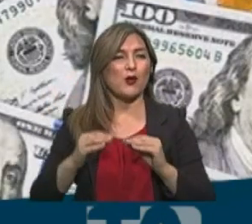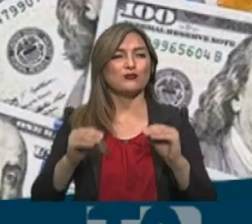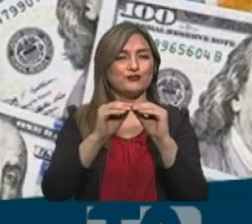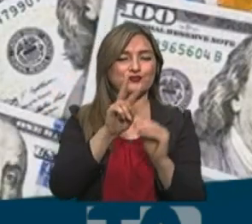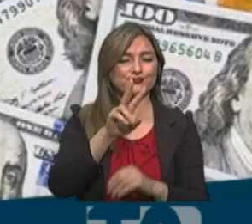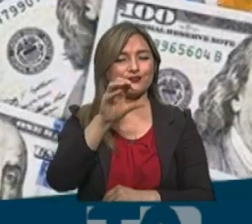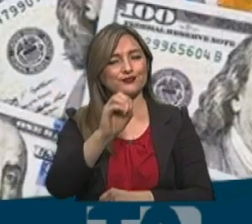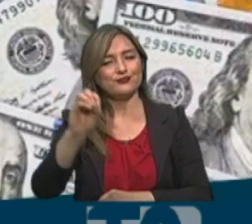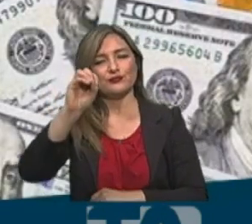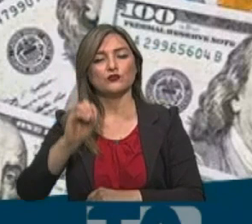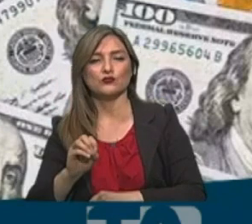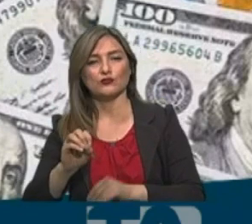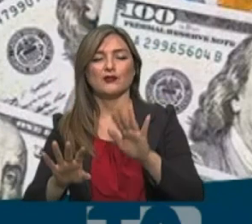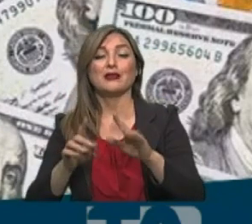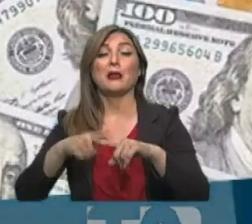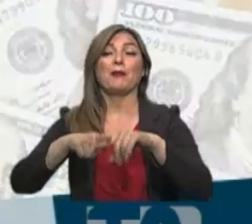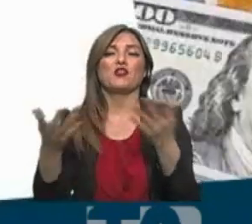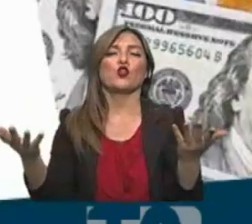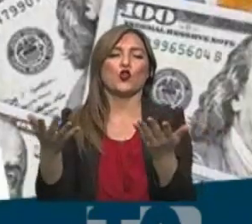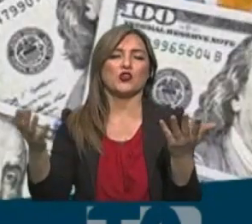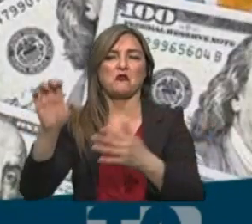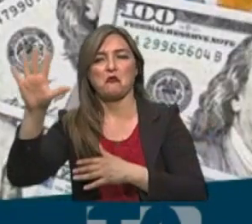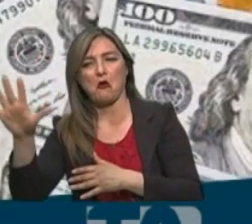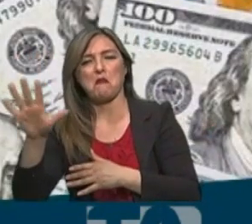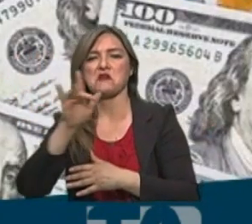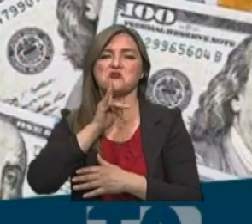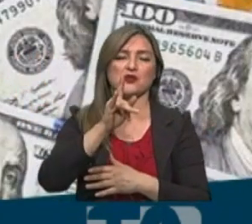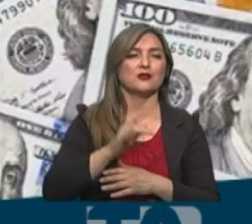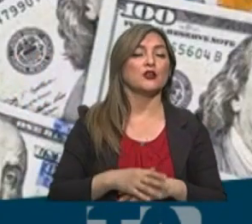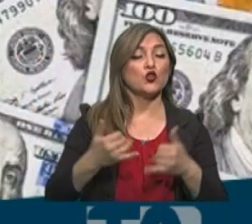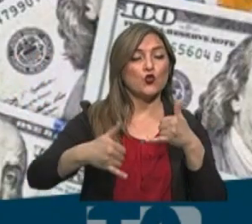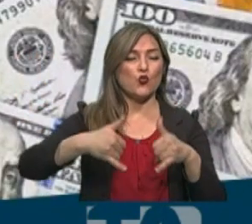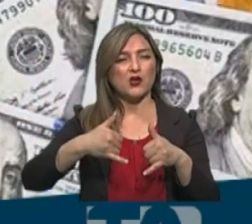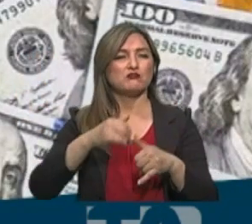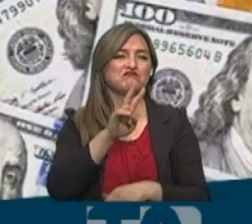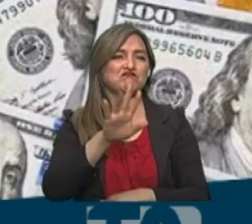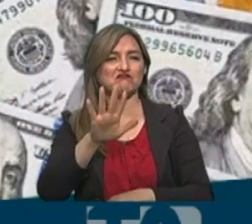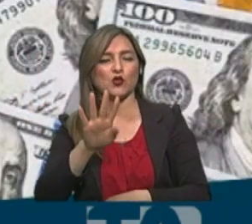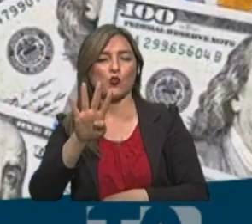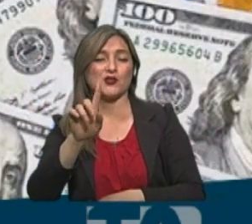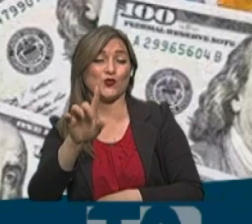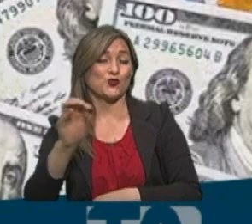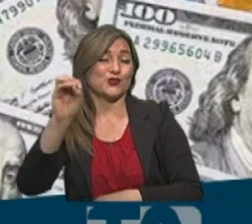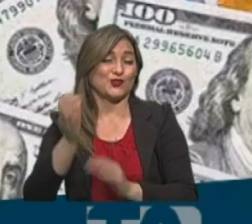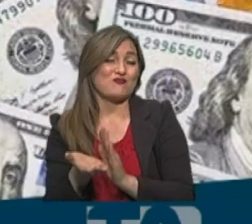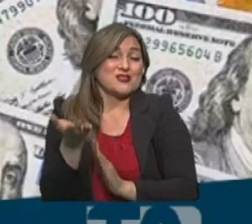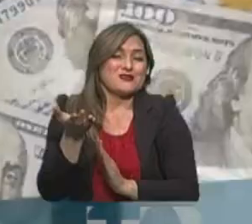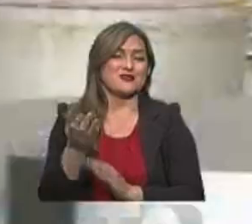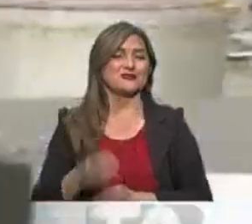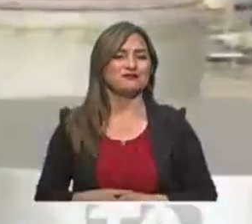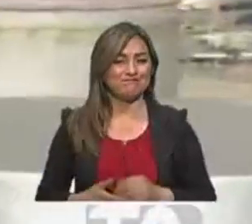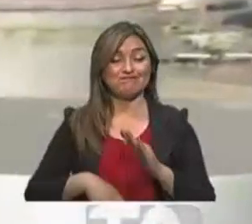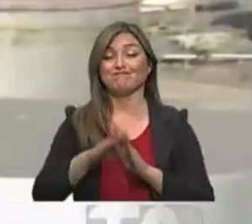incremento entre el 20% según el origen de los mismos y el precio de los juguetes de plástico entre 25 y 41% por un